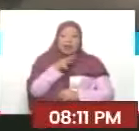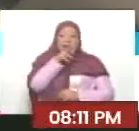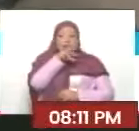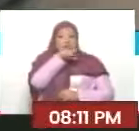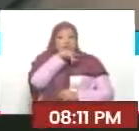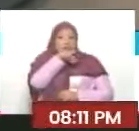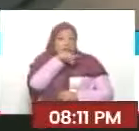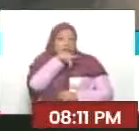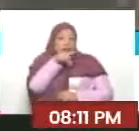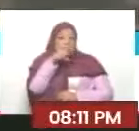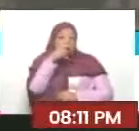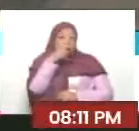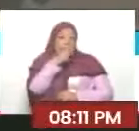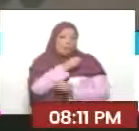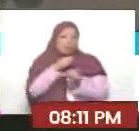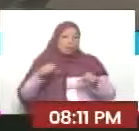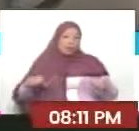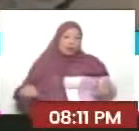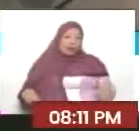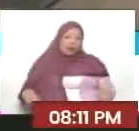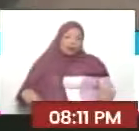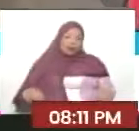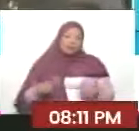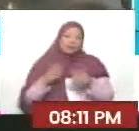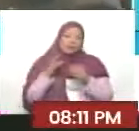Más bien, Maduro, me dijo.